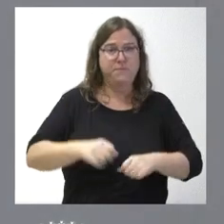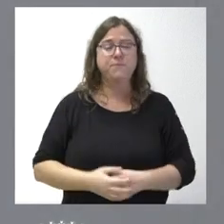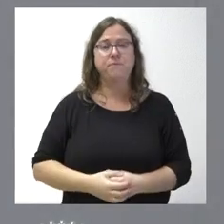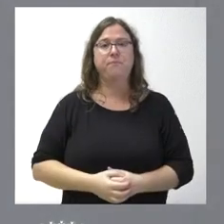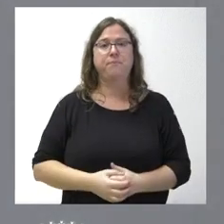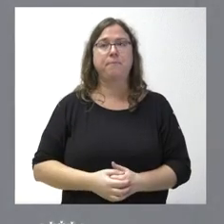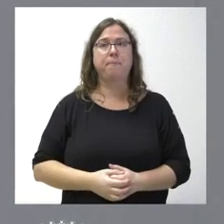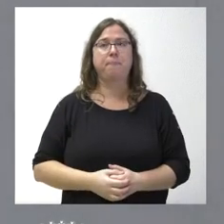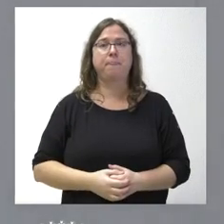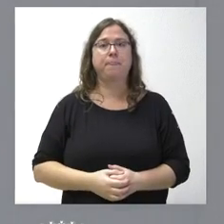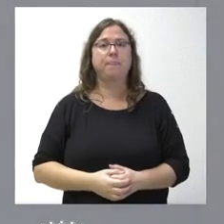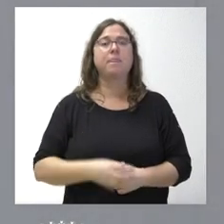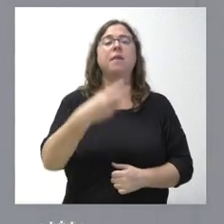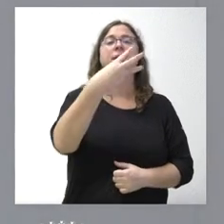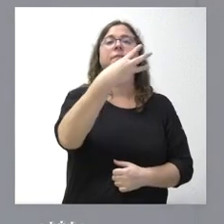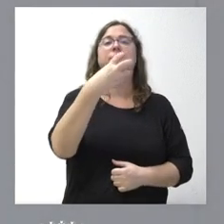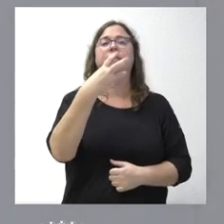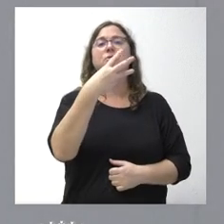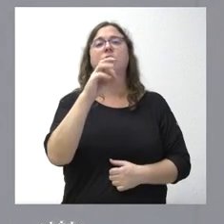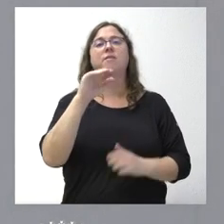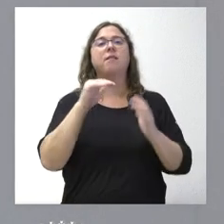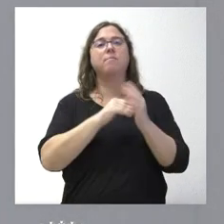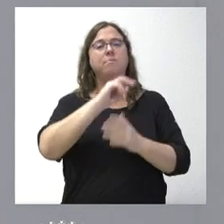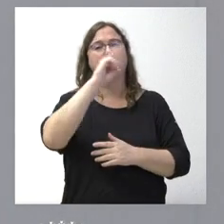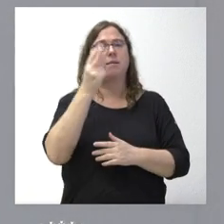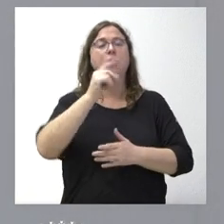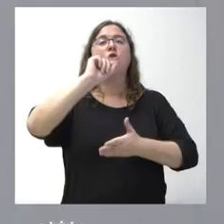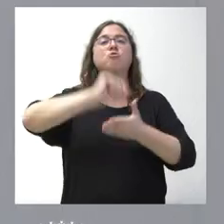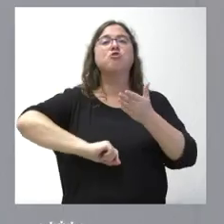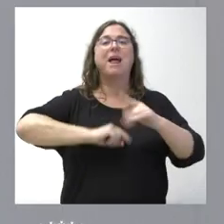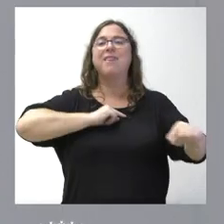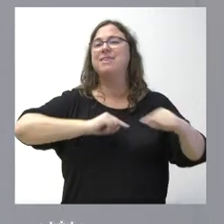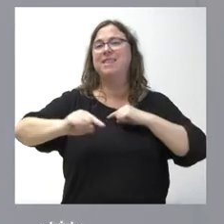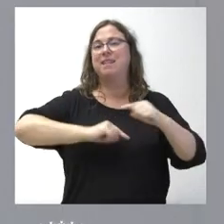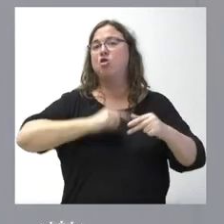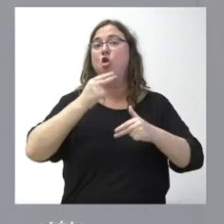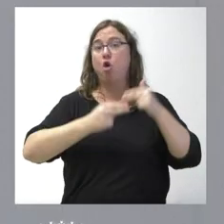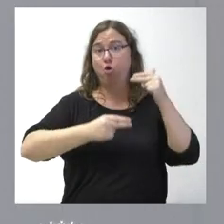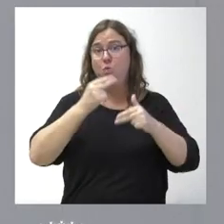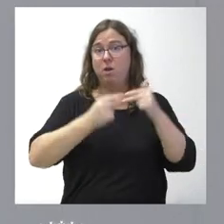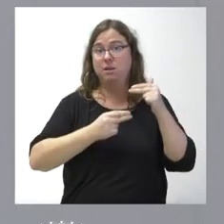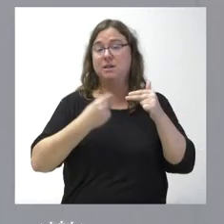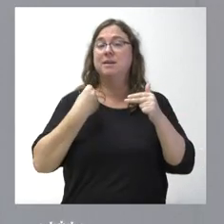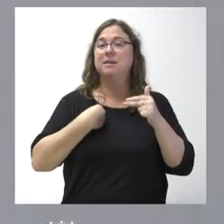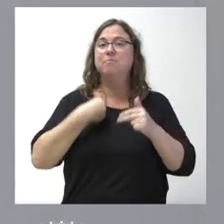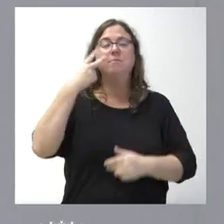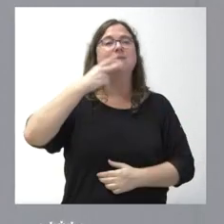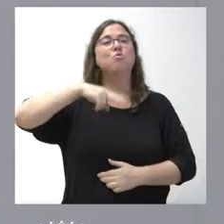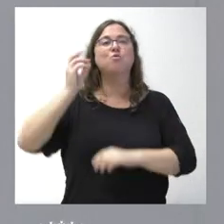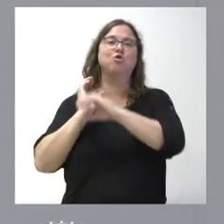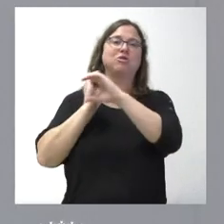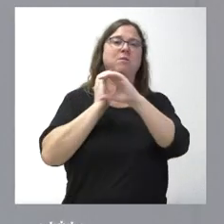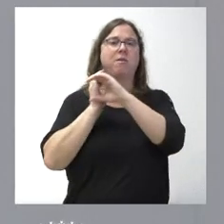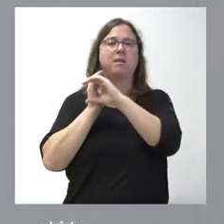ambiente 330,000 para contratar la dirección de las obras de construcción del museo de la semana santa de